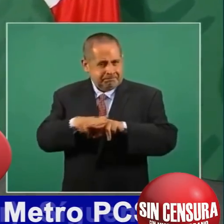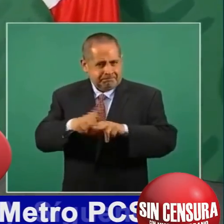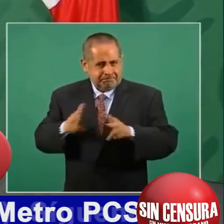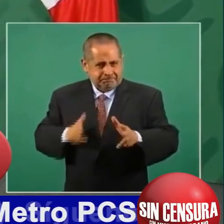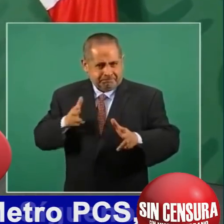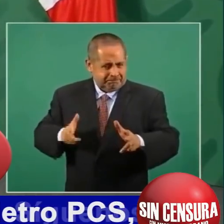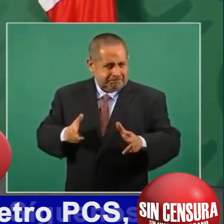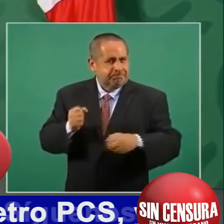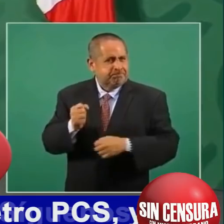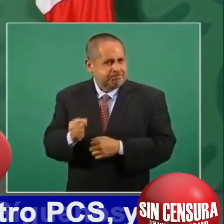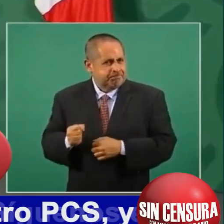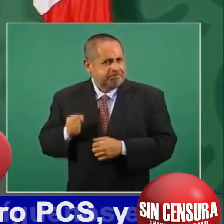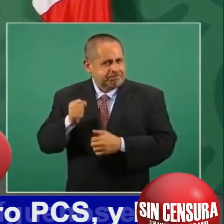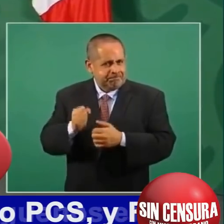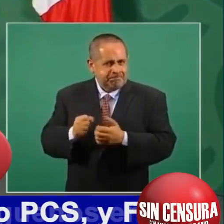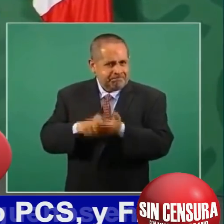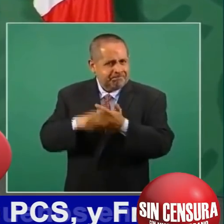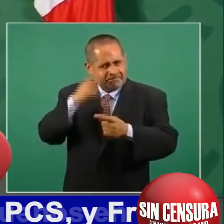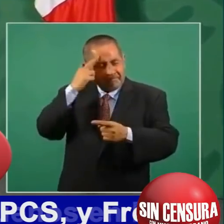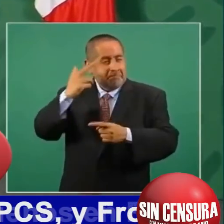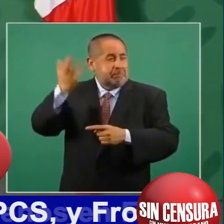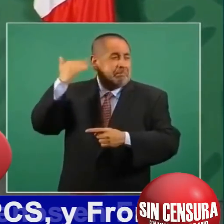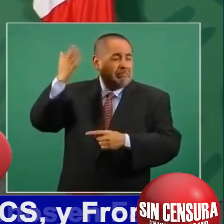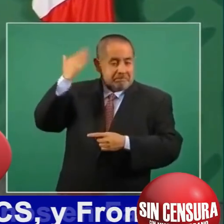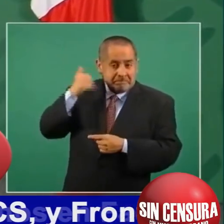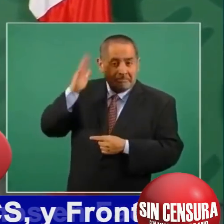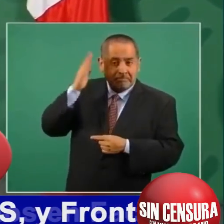¿Qué no saben lo que significa